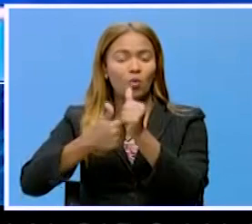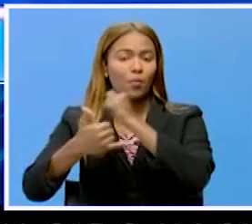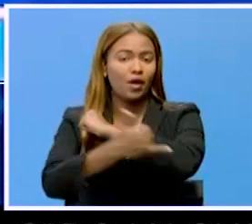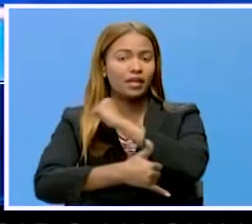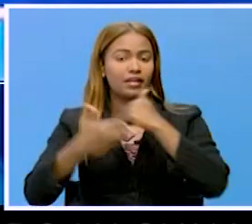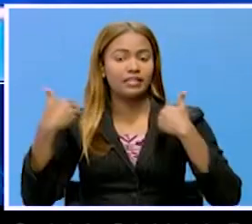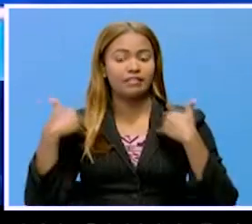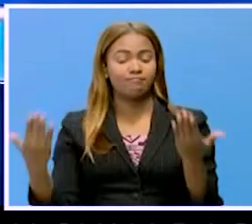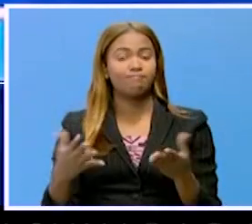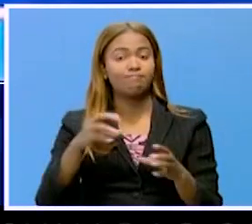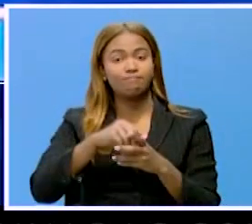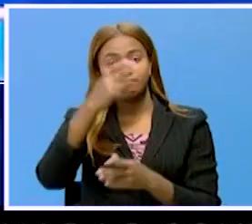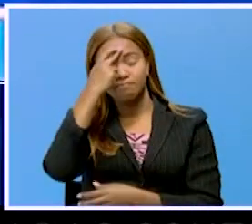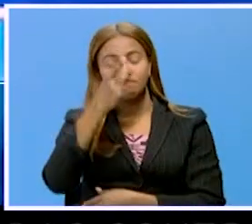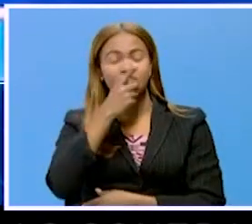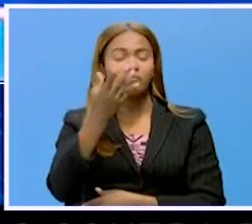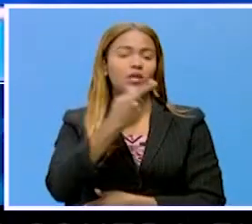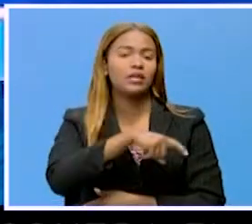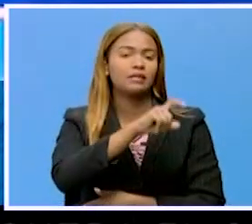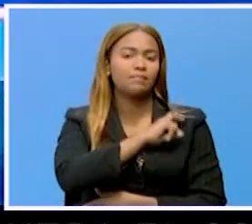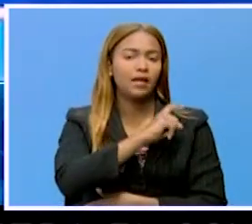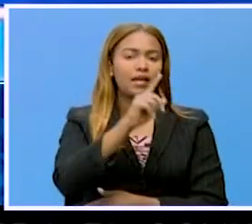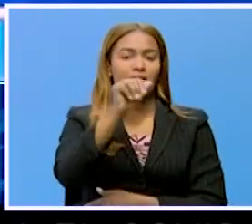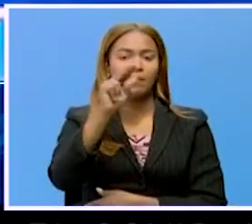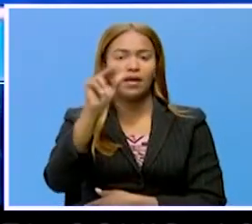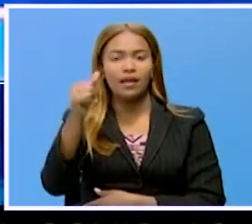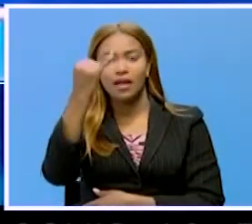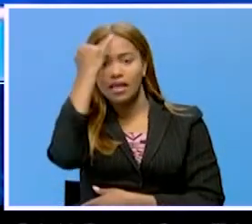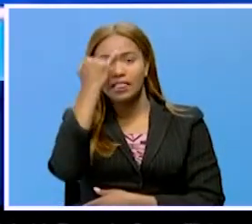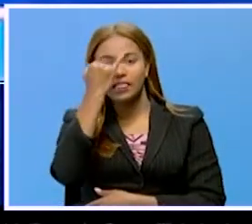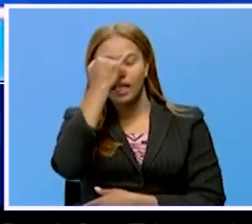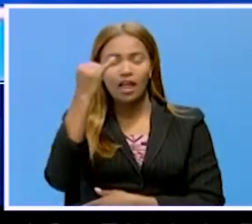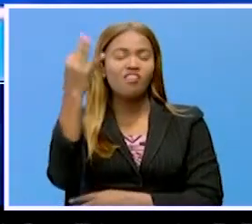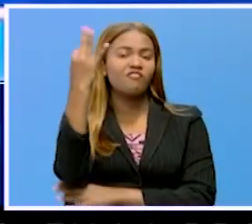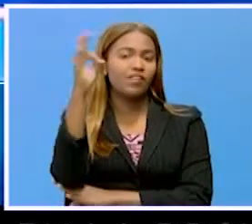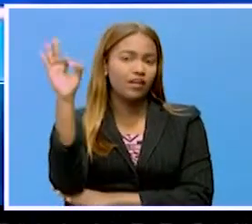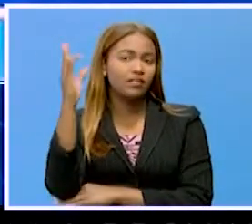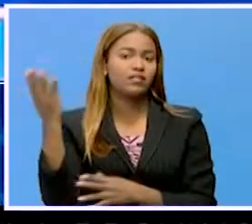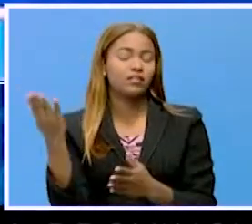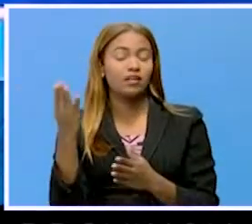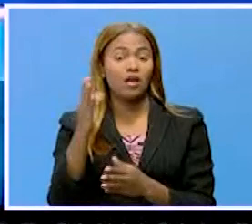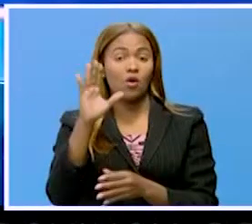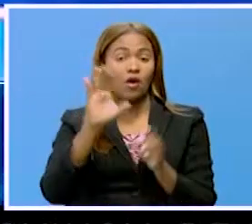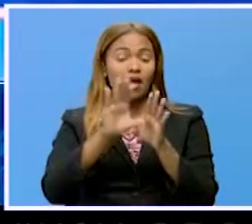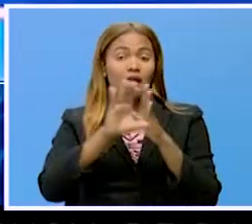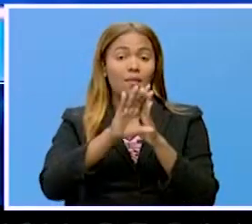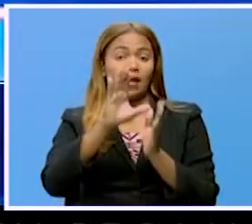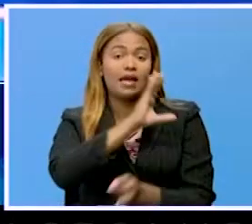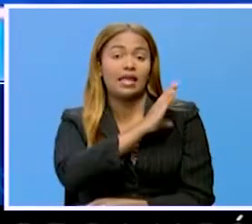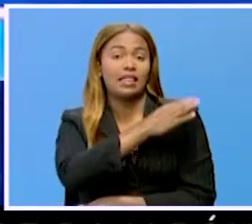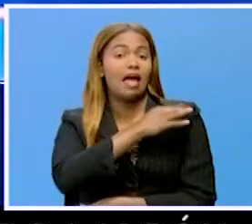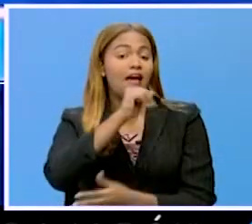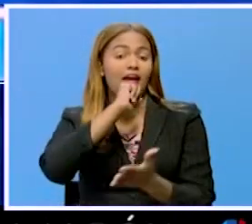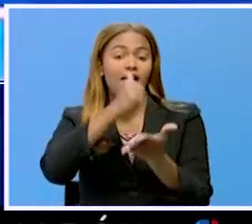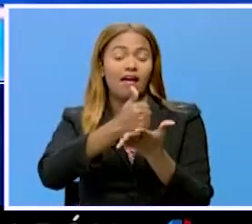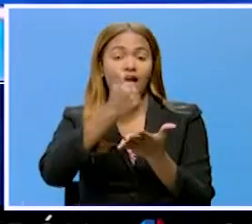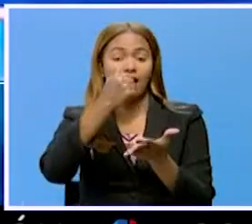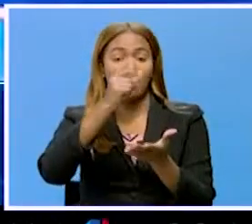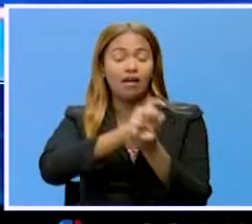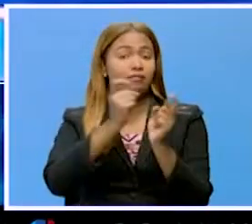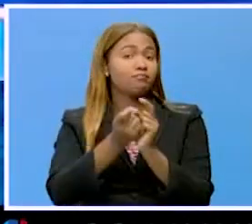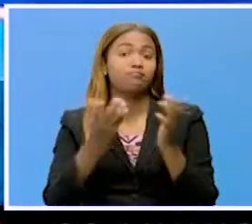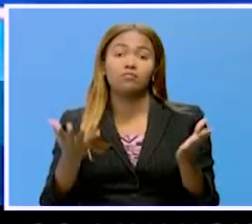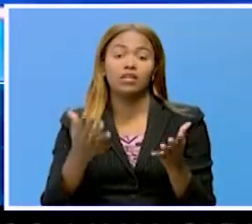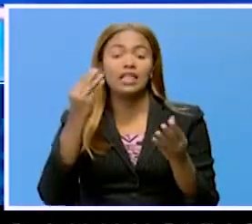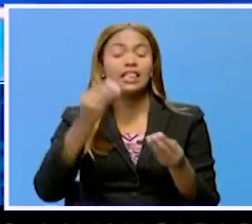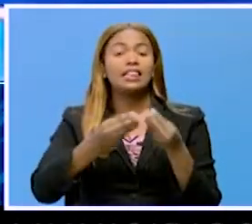que tenemos en República Dominicana, como España, Alemania, Italia, Francia. En Canadá tampoco se renuevan visas. A ti te dan la cantidad